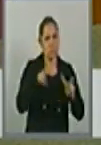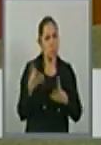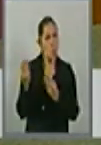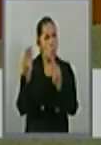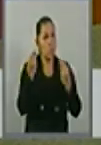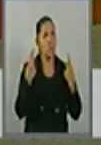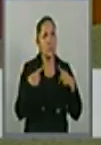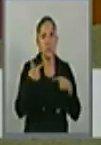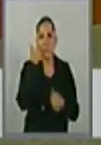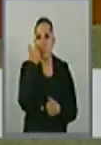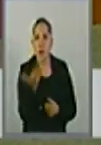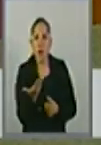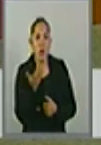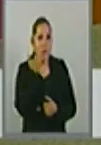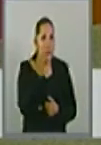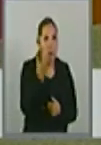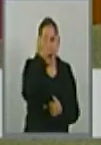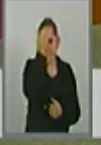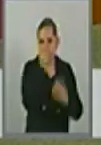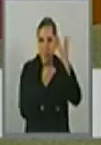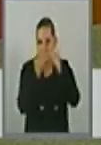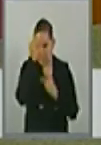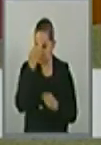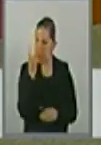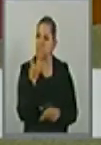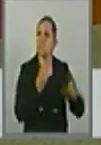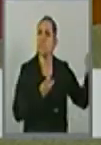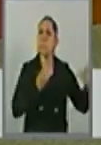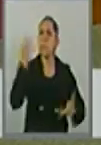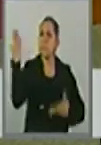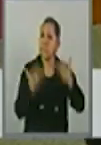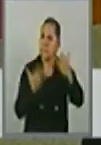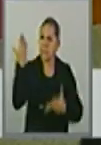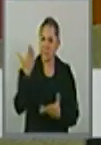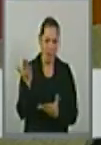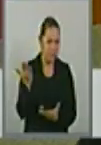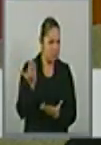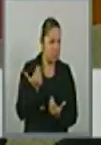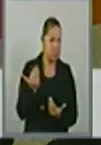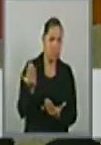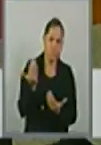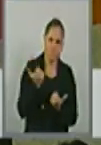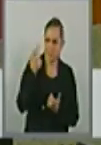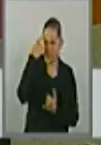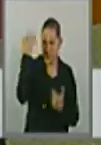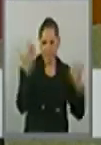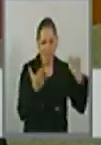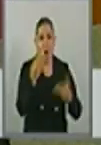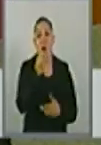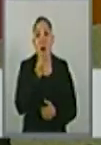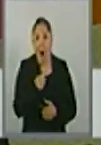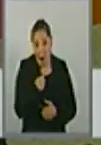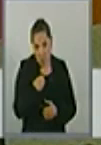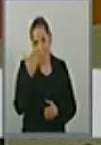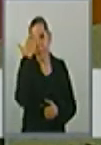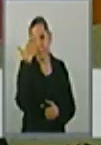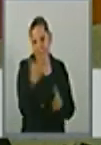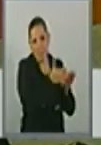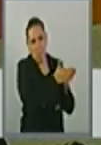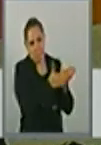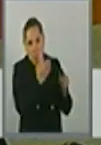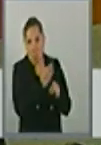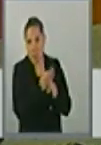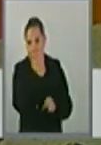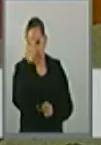y los estudiantes de español siguen llegando a mexico a pesar de un turno difícil nuestro